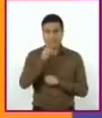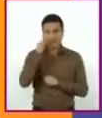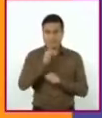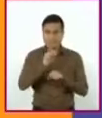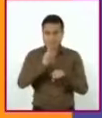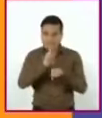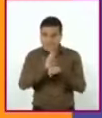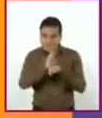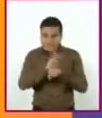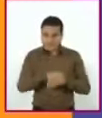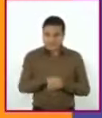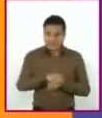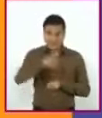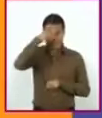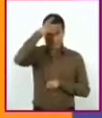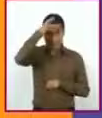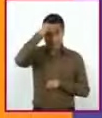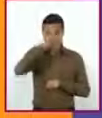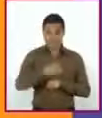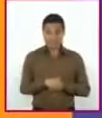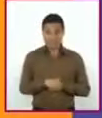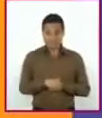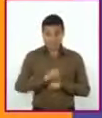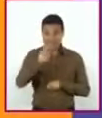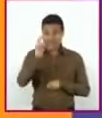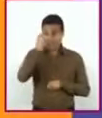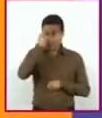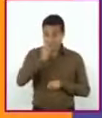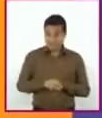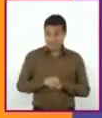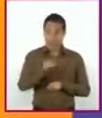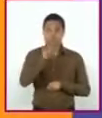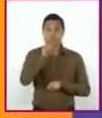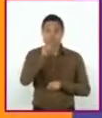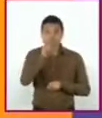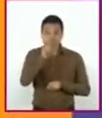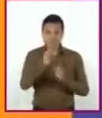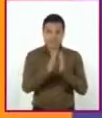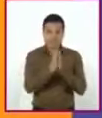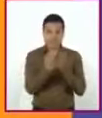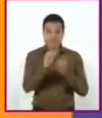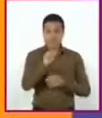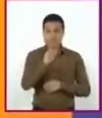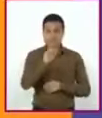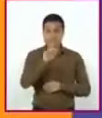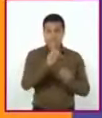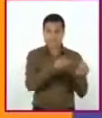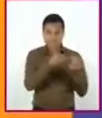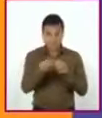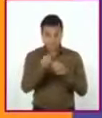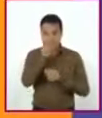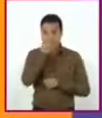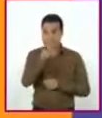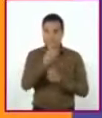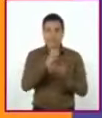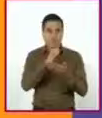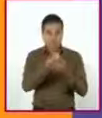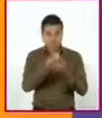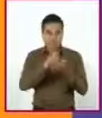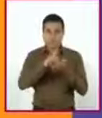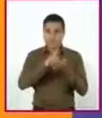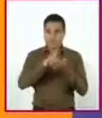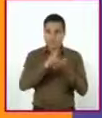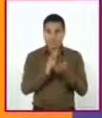estar dispuestos a aprender. Recuerden tener a la mano, además de su libro de texto, su cuaderno y un bolígrafo para